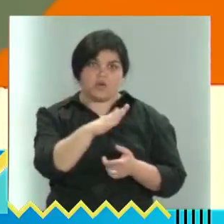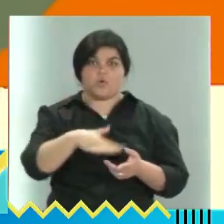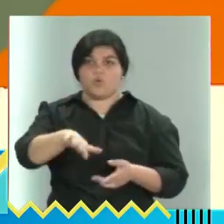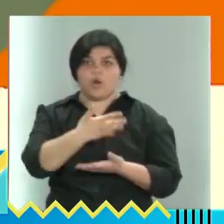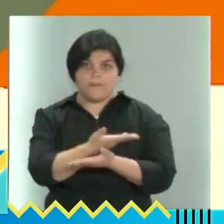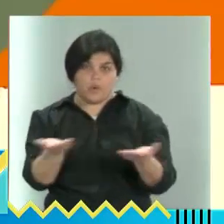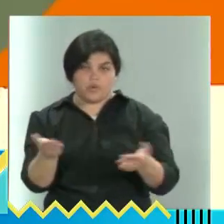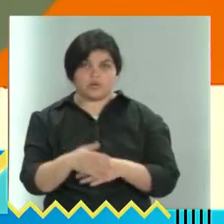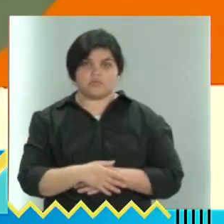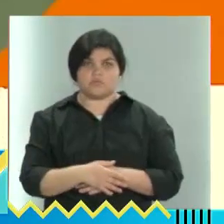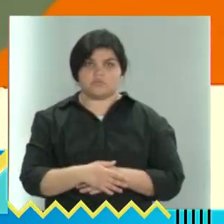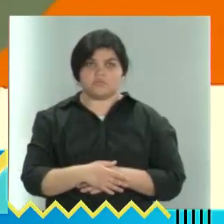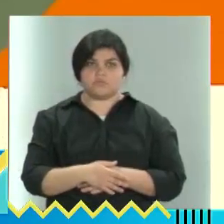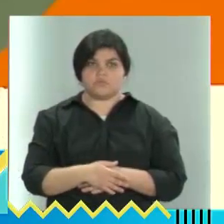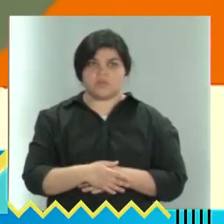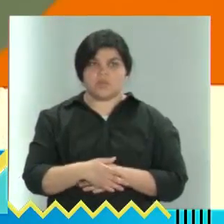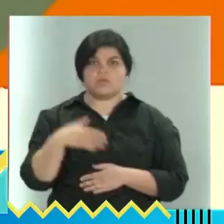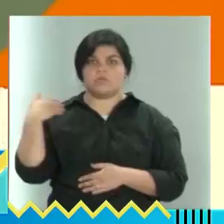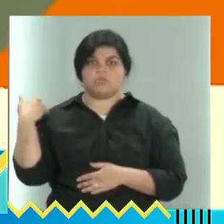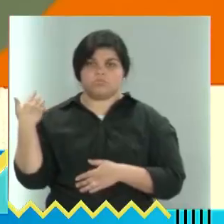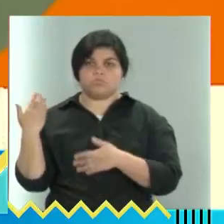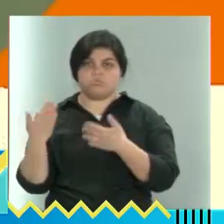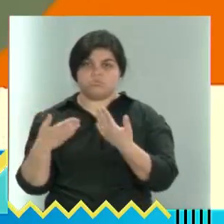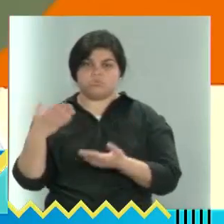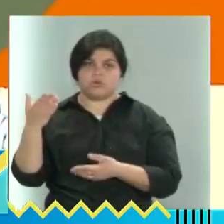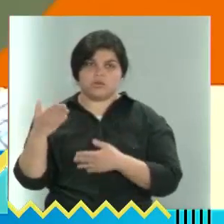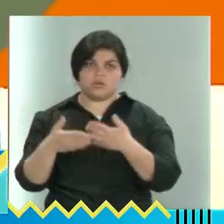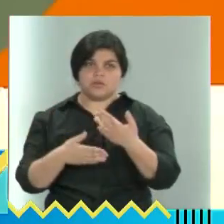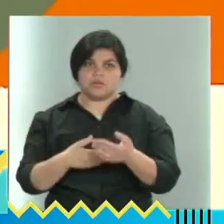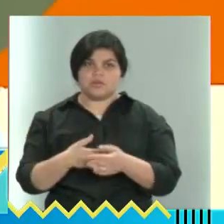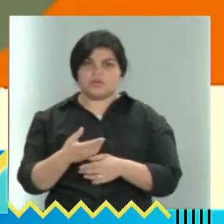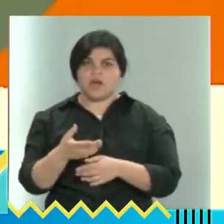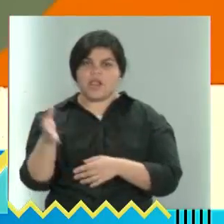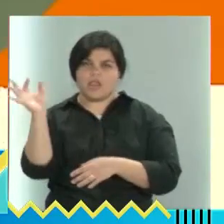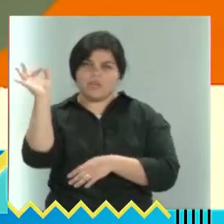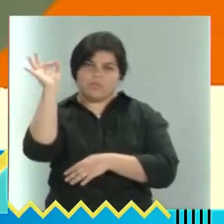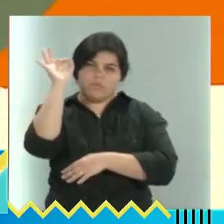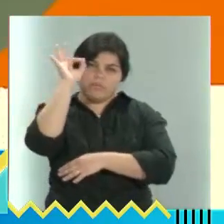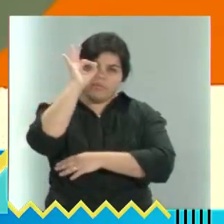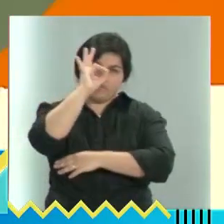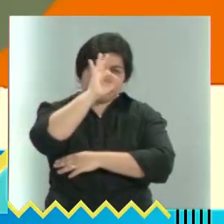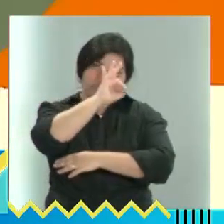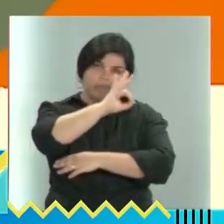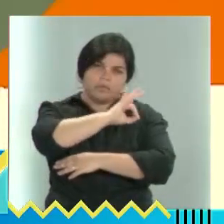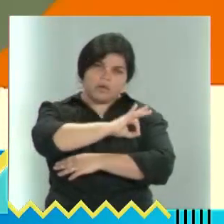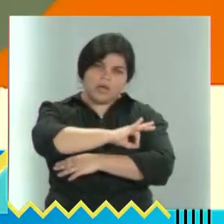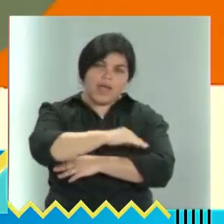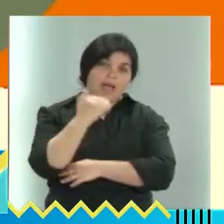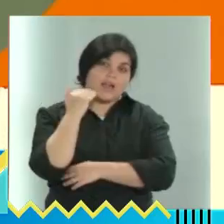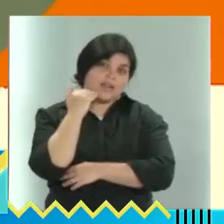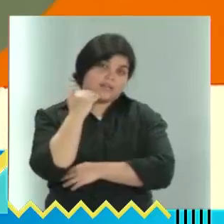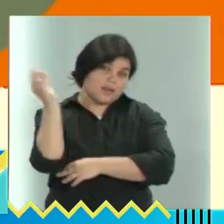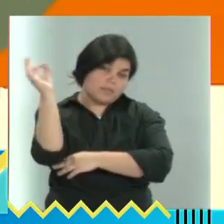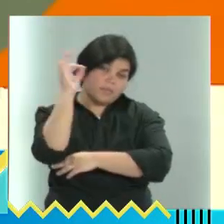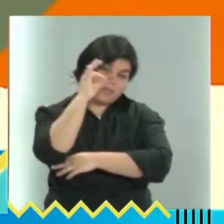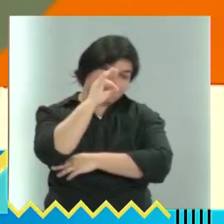públicos, pero cuando empiezan a aparecer las primeras sombras de la tarde, esos